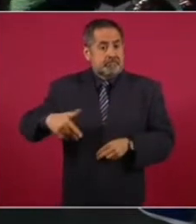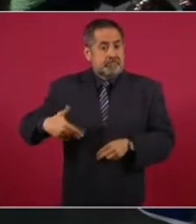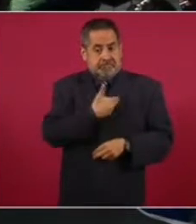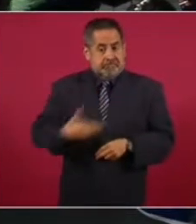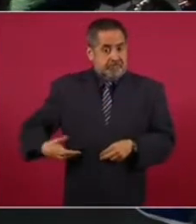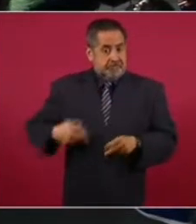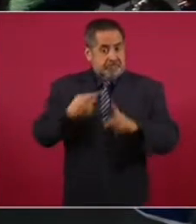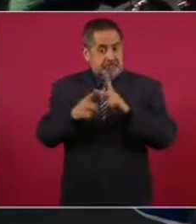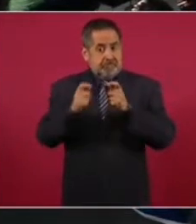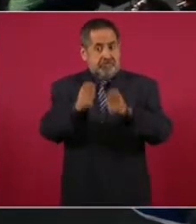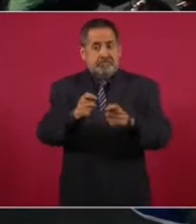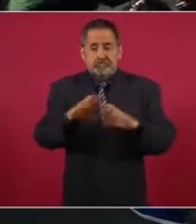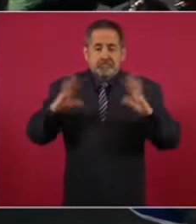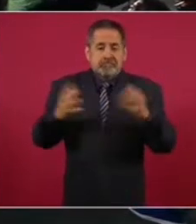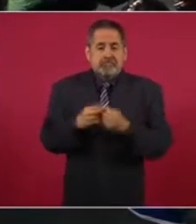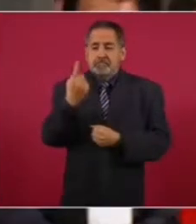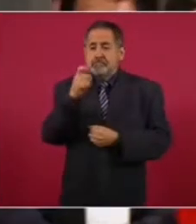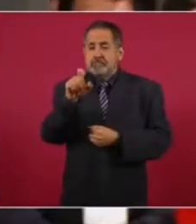ha habido